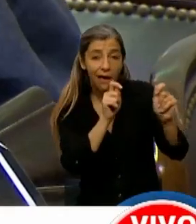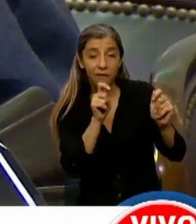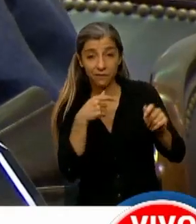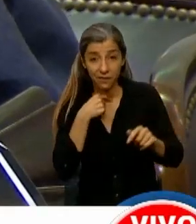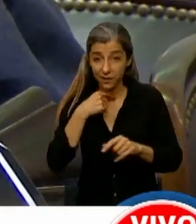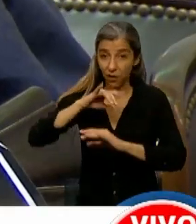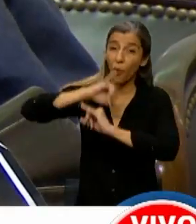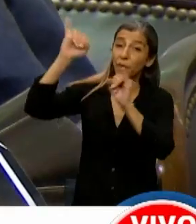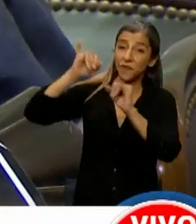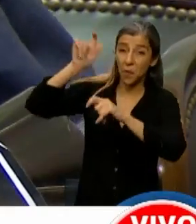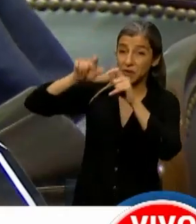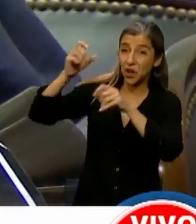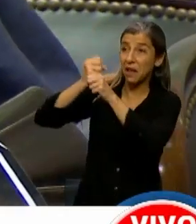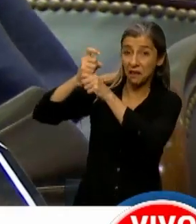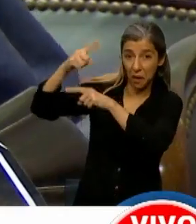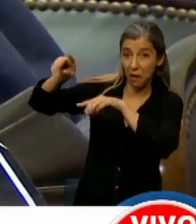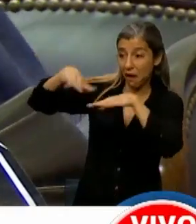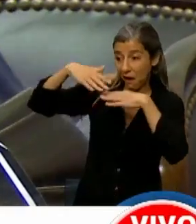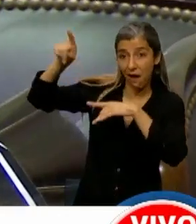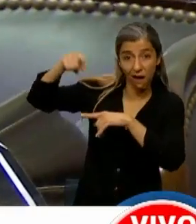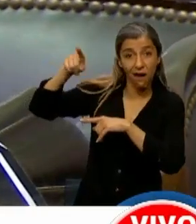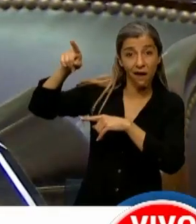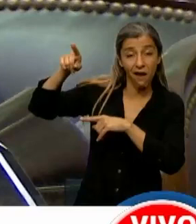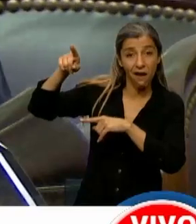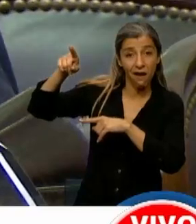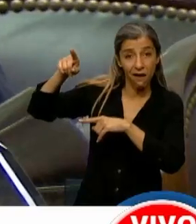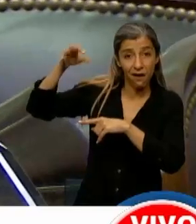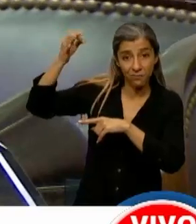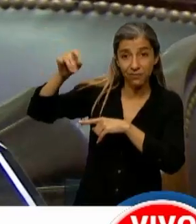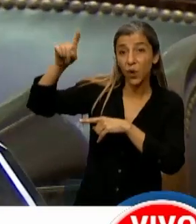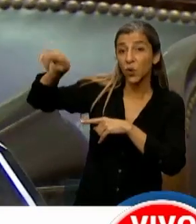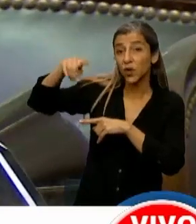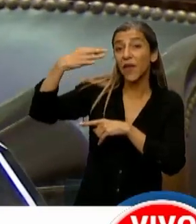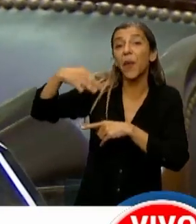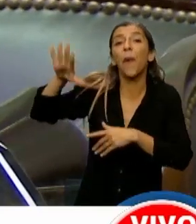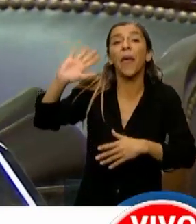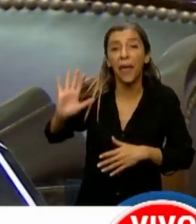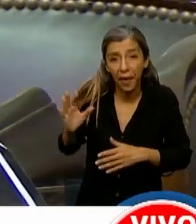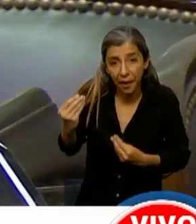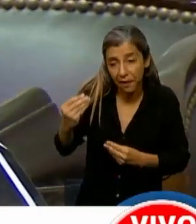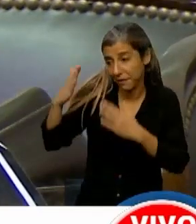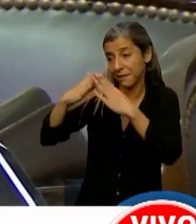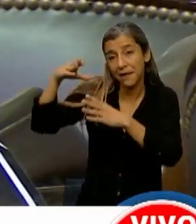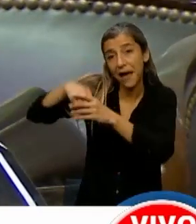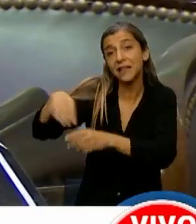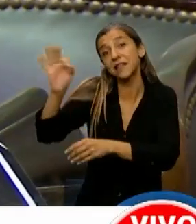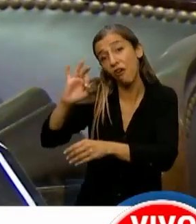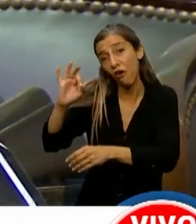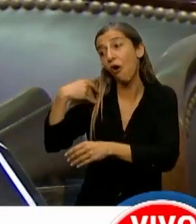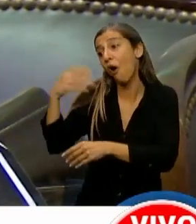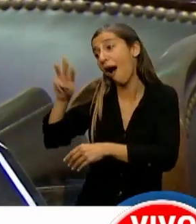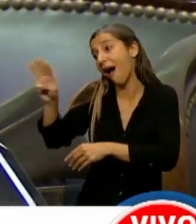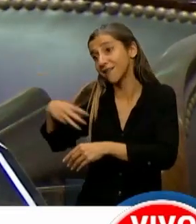están ahí arriba. Hoy no tendrían que estar acá. Tendrían que estar en su casa. Tendrían que estar en ANSES tramitando la